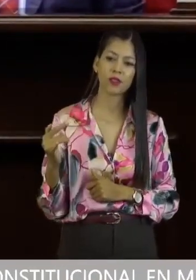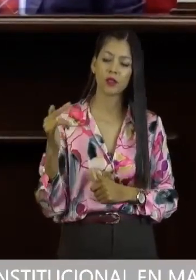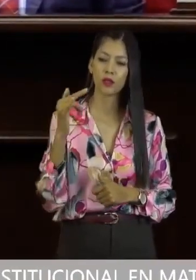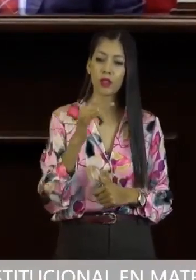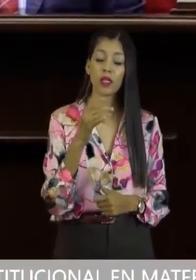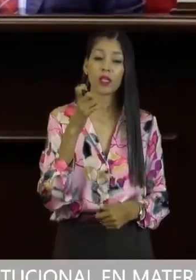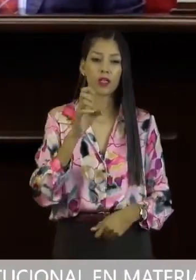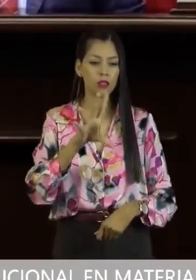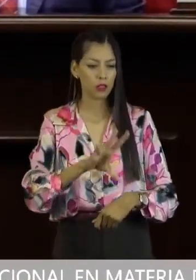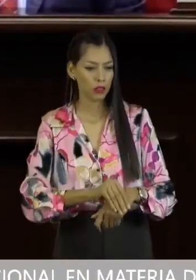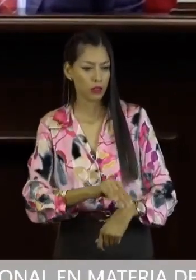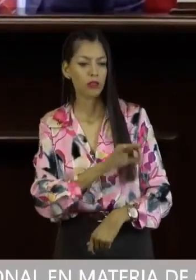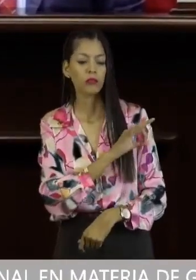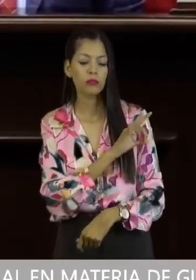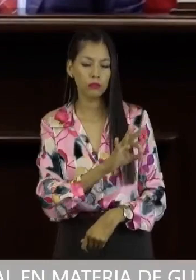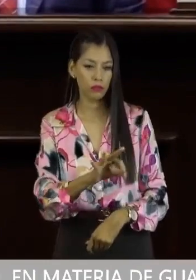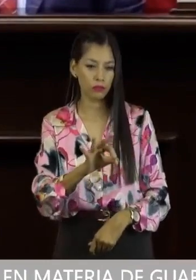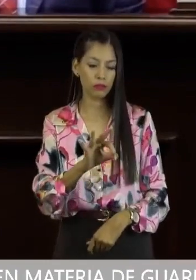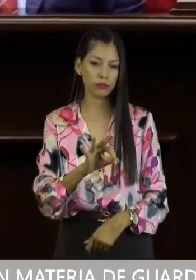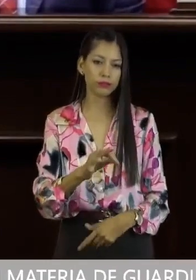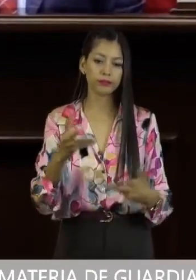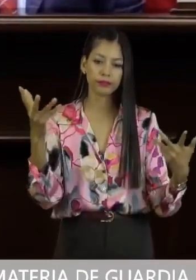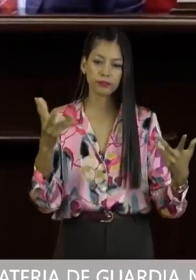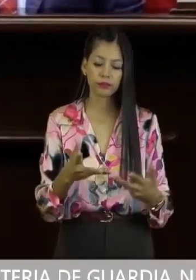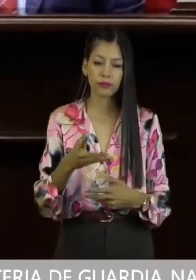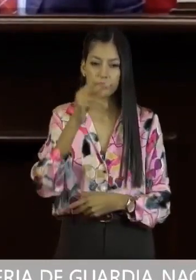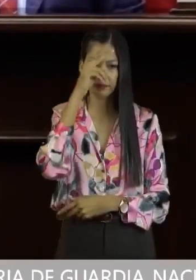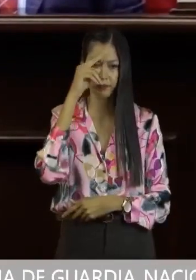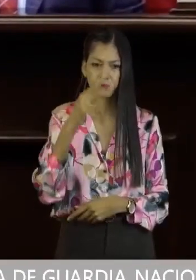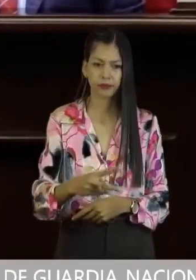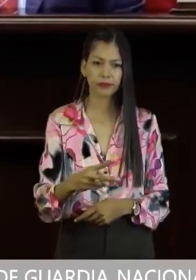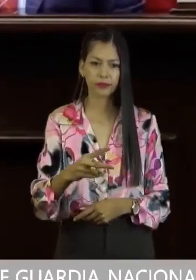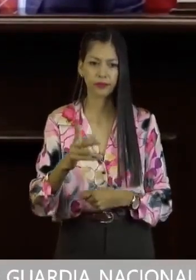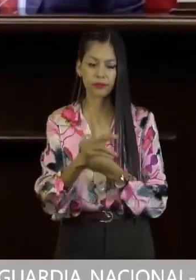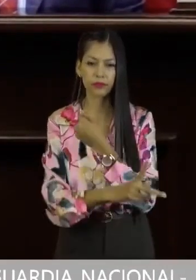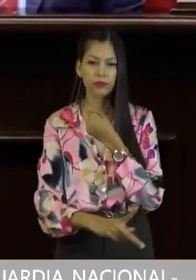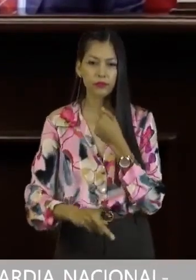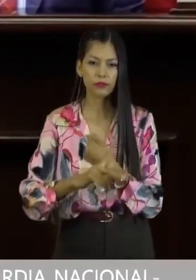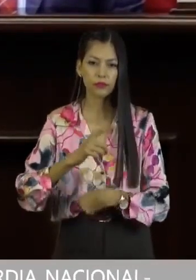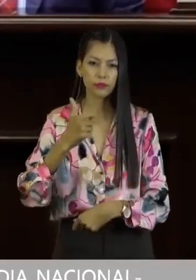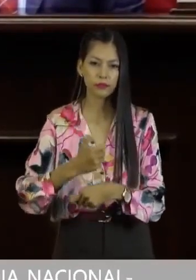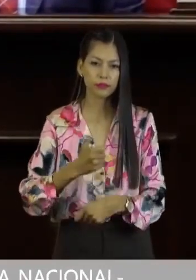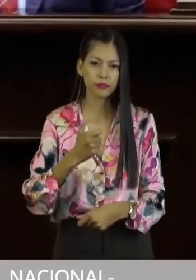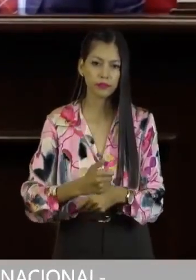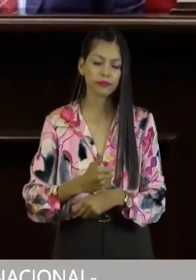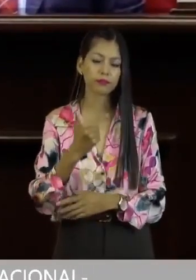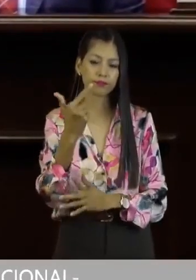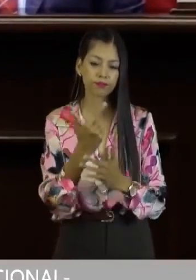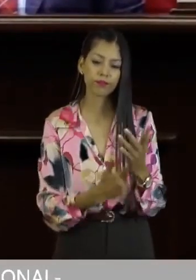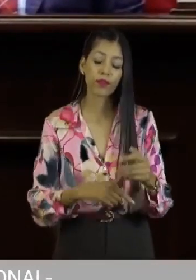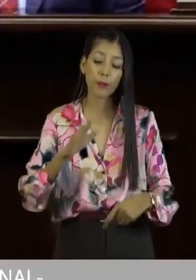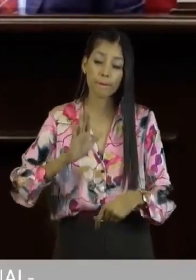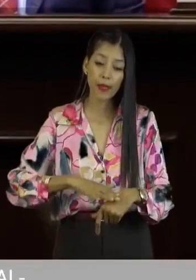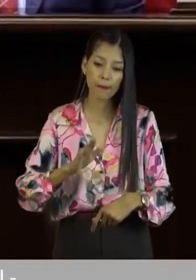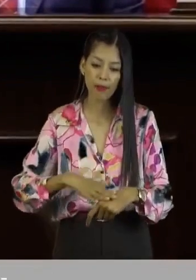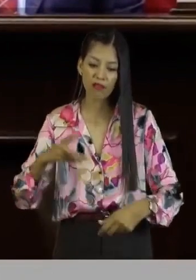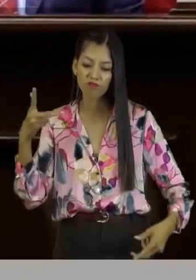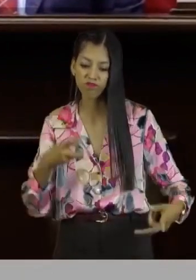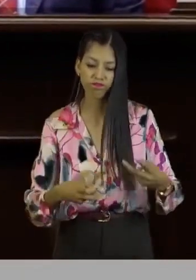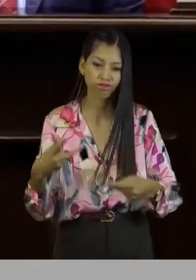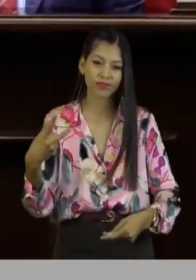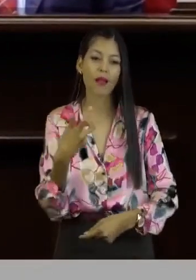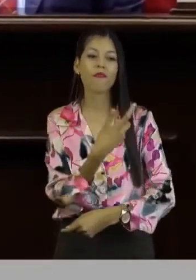permitió que México fuese el 6º país que más vacunas aplicó contra el